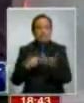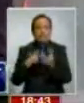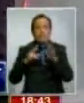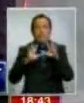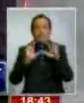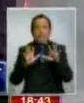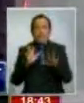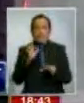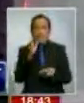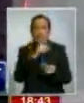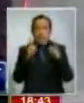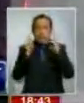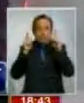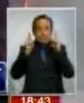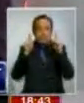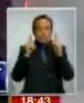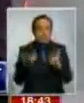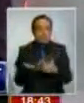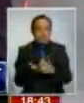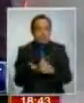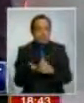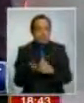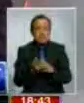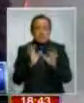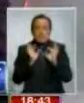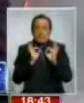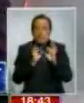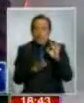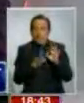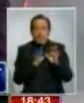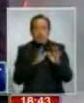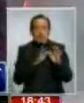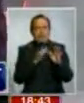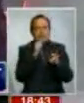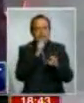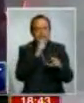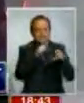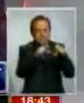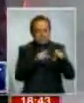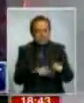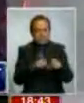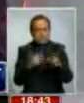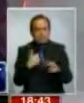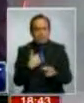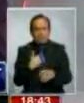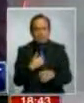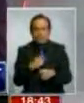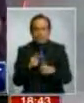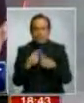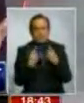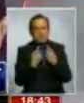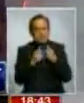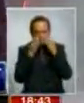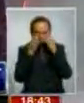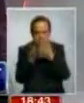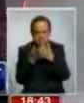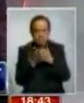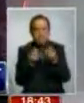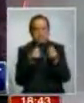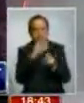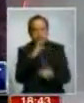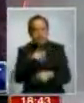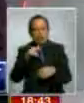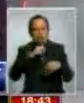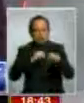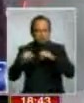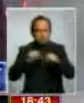Quizás ahora no estuvieran todas en orden, ¿eh? Pero francamente yo me abocaría a tratar de aliviar las consecuencias del